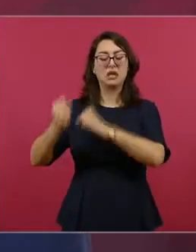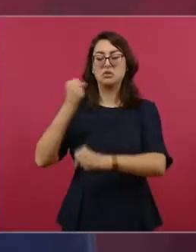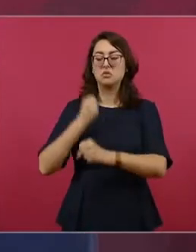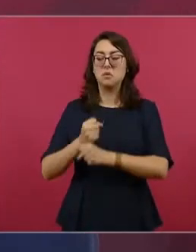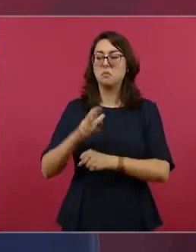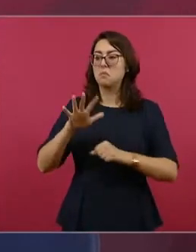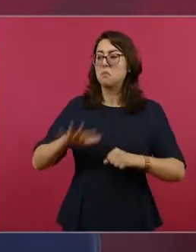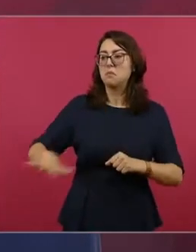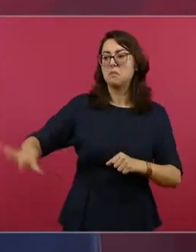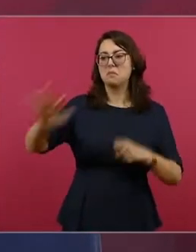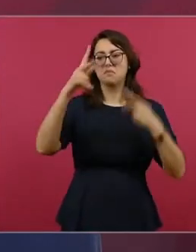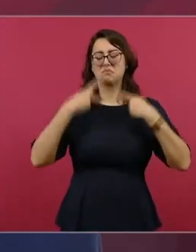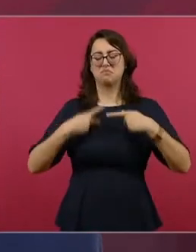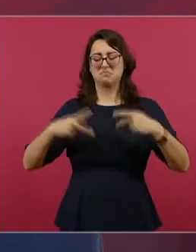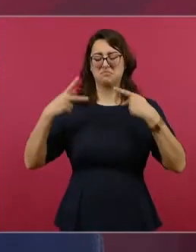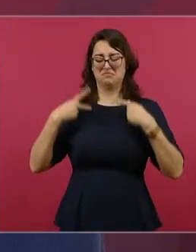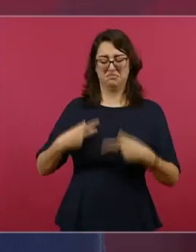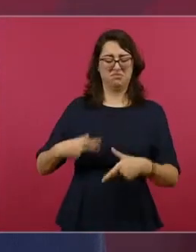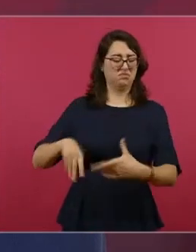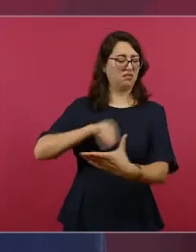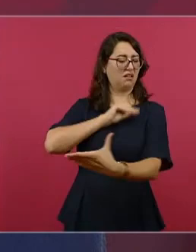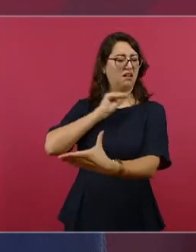todos.